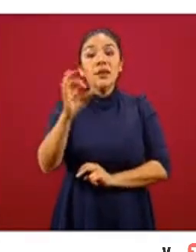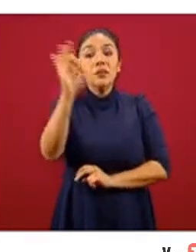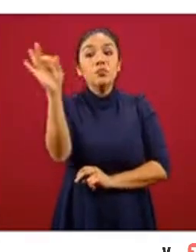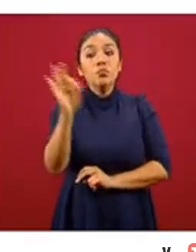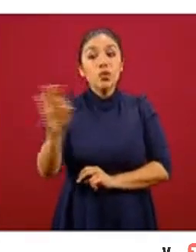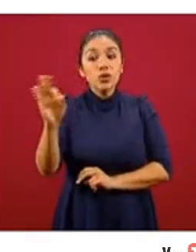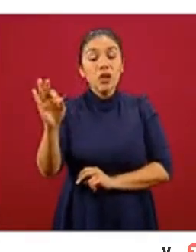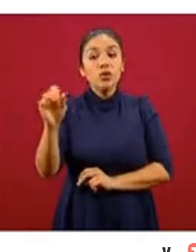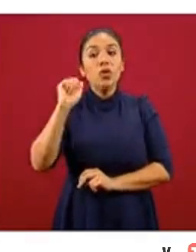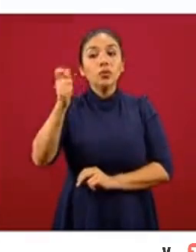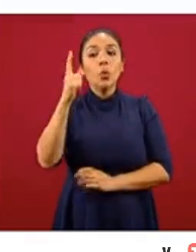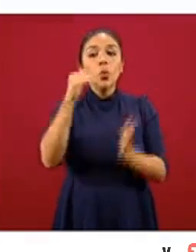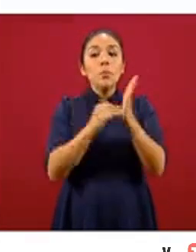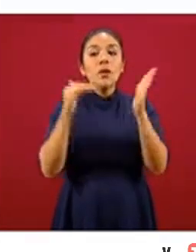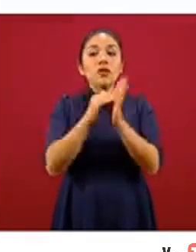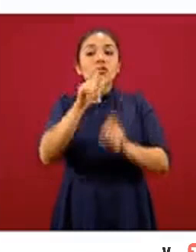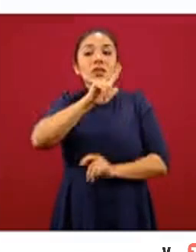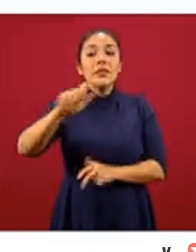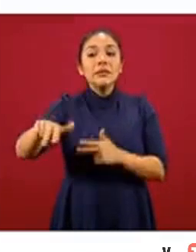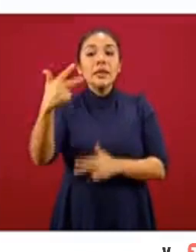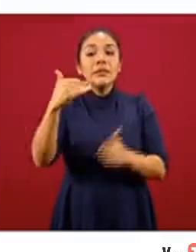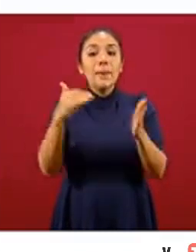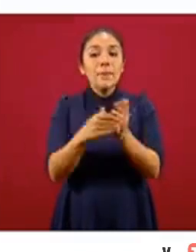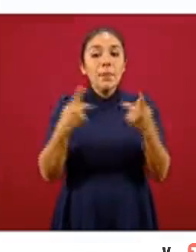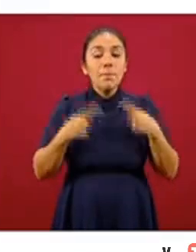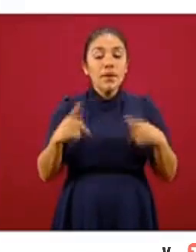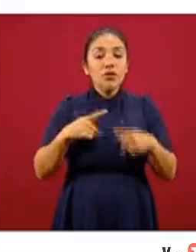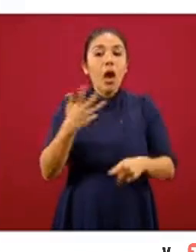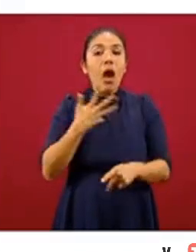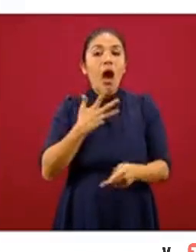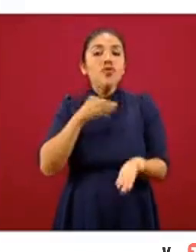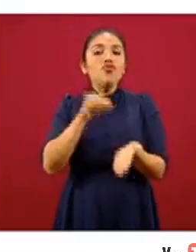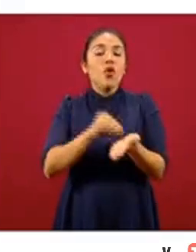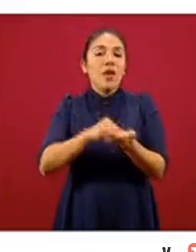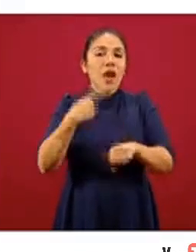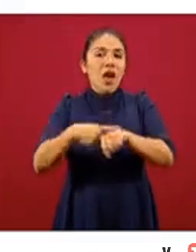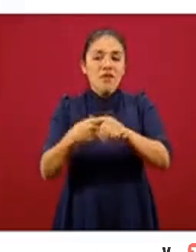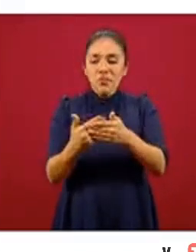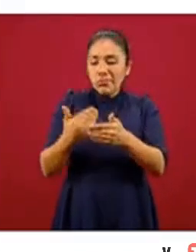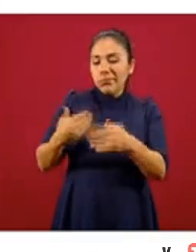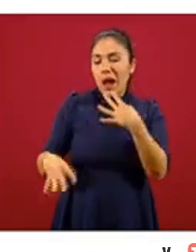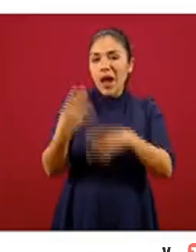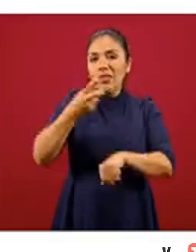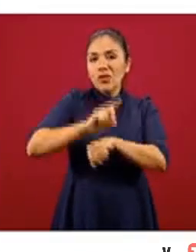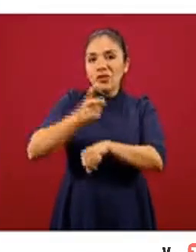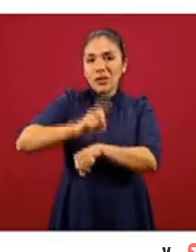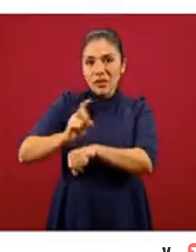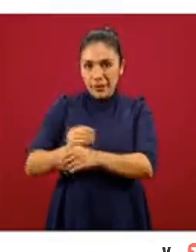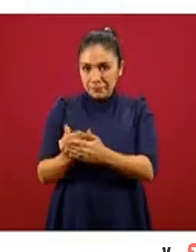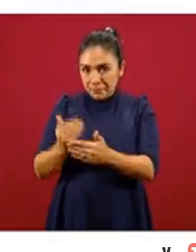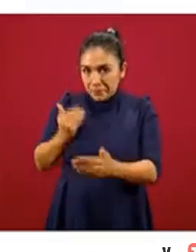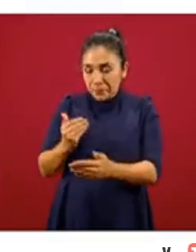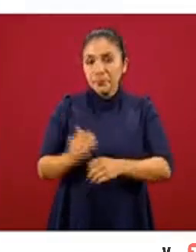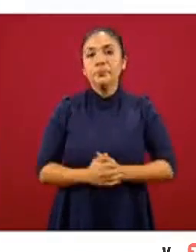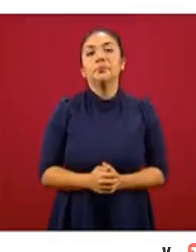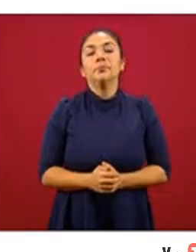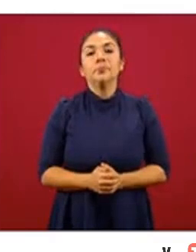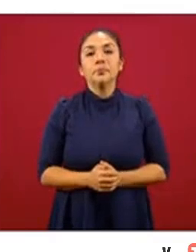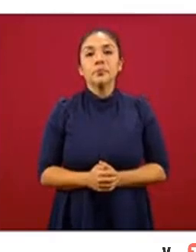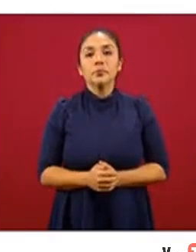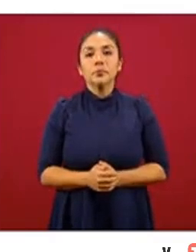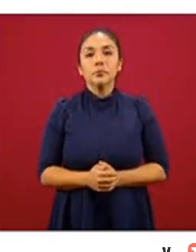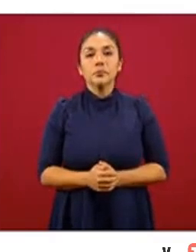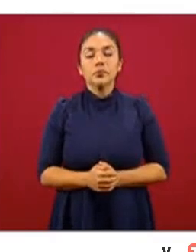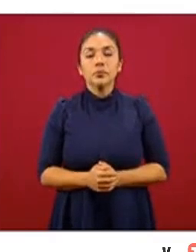que son 1,713,000, lo han tenido en los últimos 14 días. Son casos activos, son personas que están